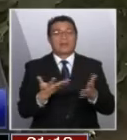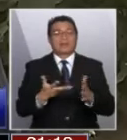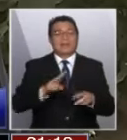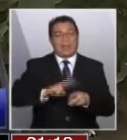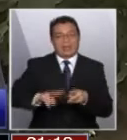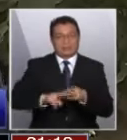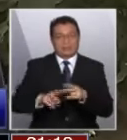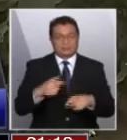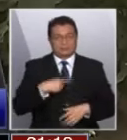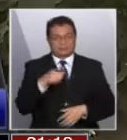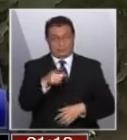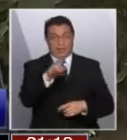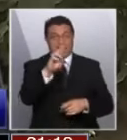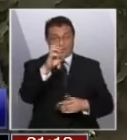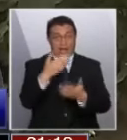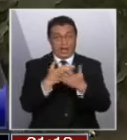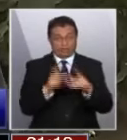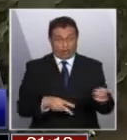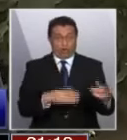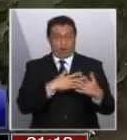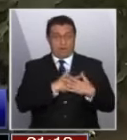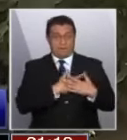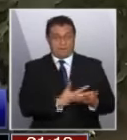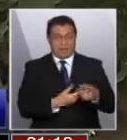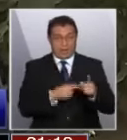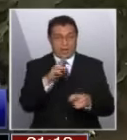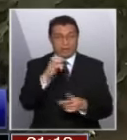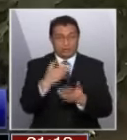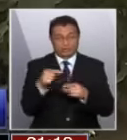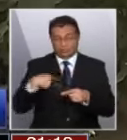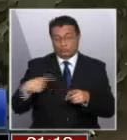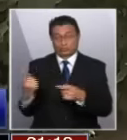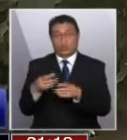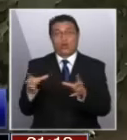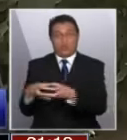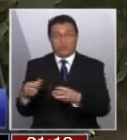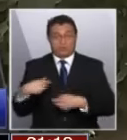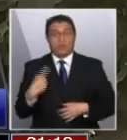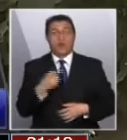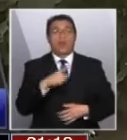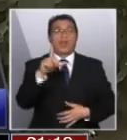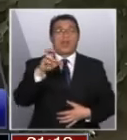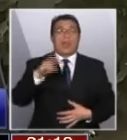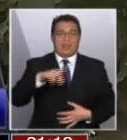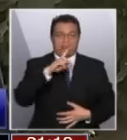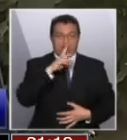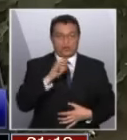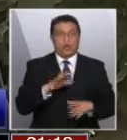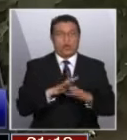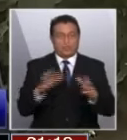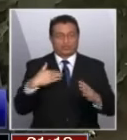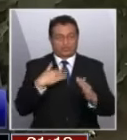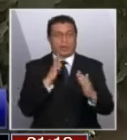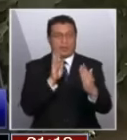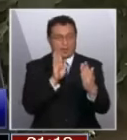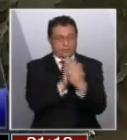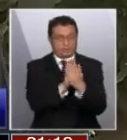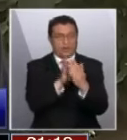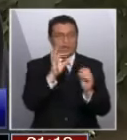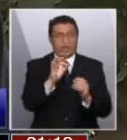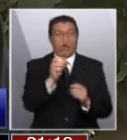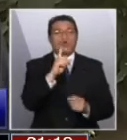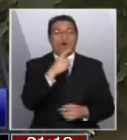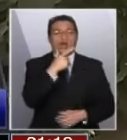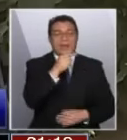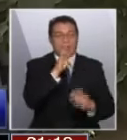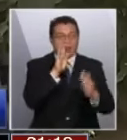y en lo que tiene razón la presidenta es que en nuestro sector hemos sido muy lentos en afrontar o no se querido